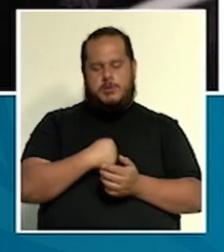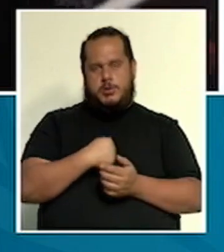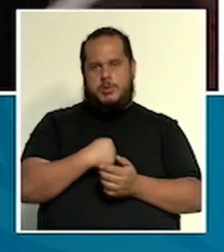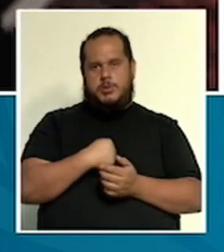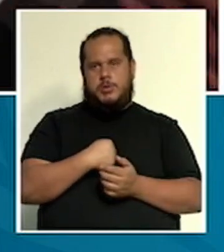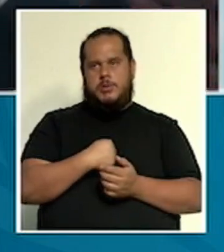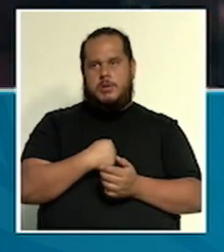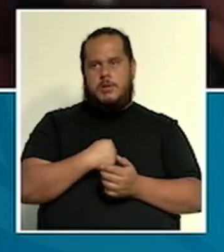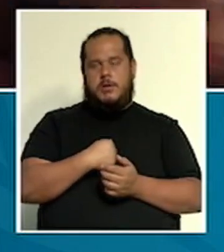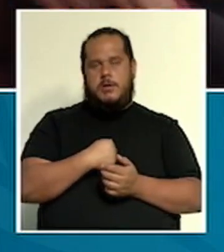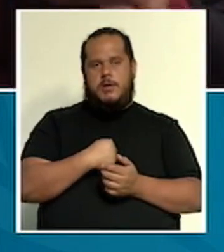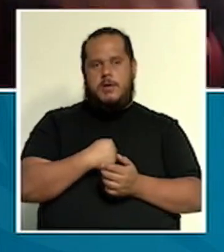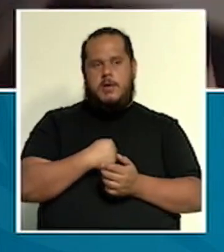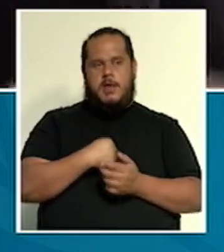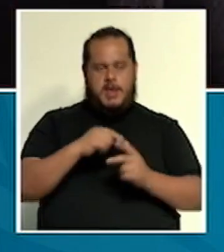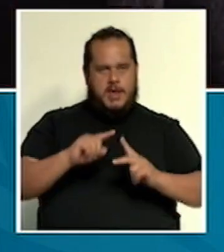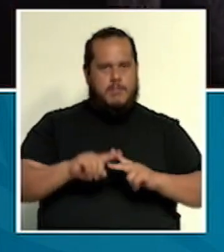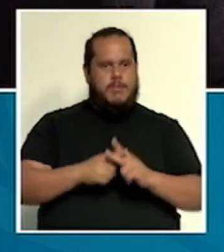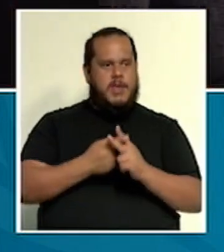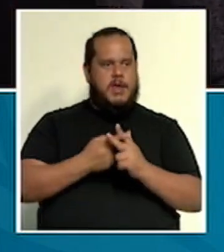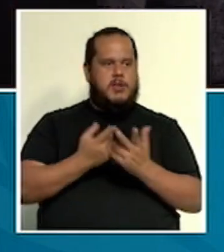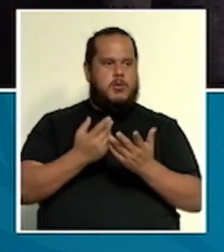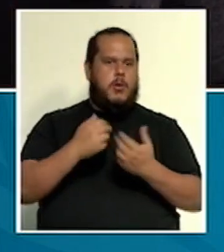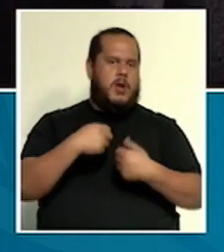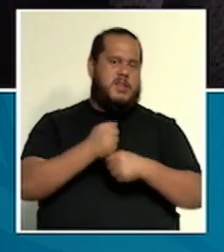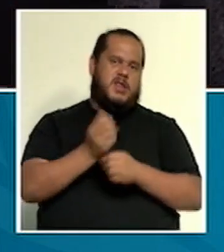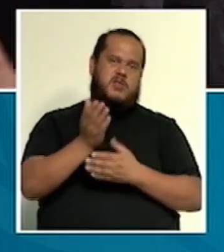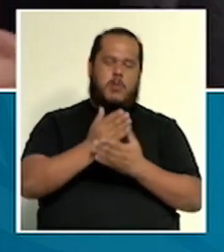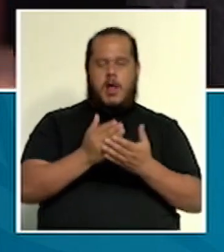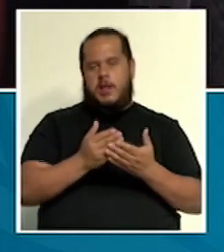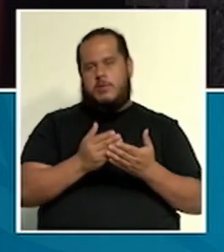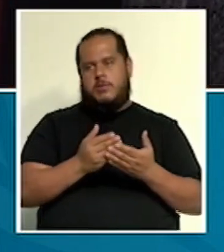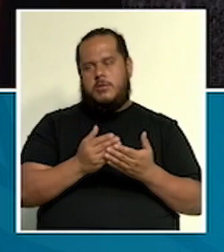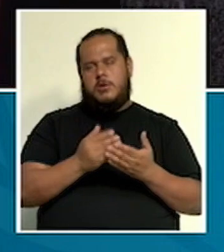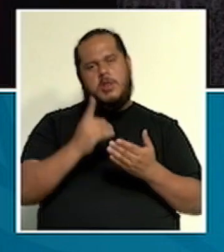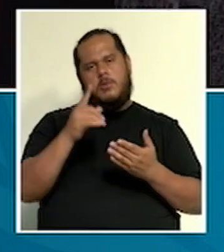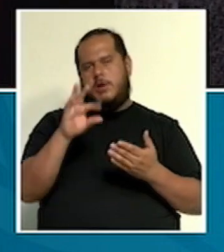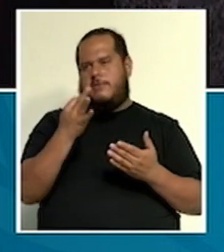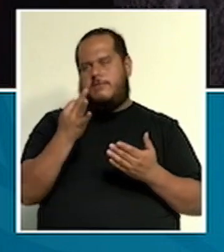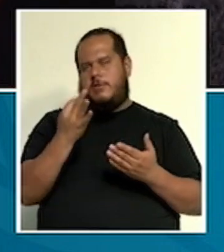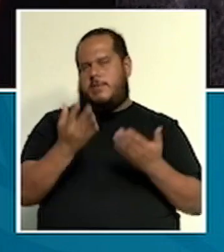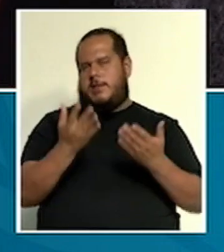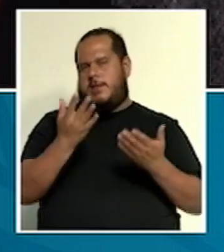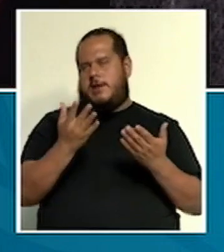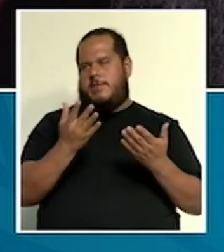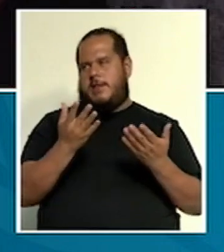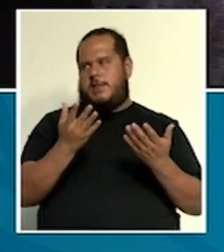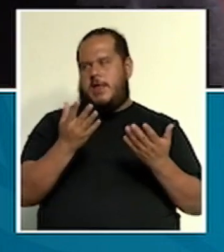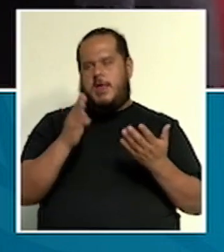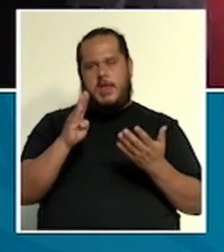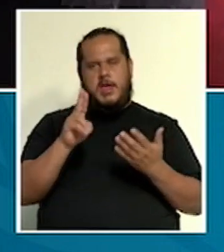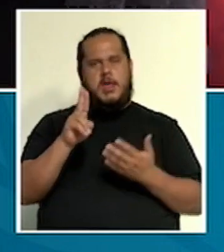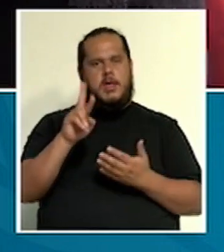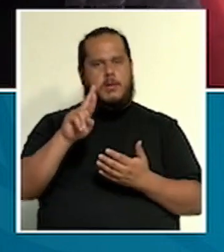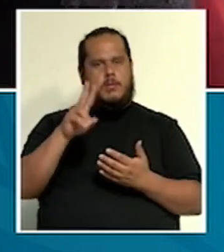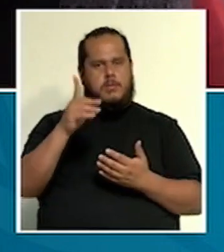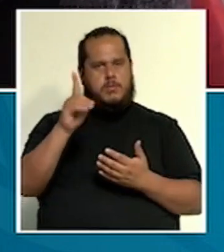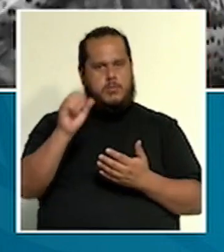comienzo esbozando algo muy, de una manera tal vez hasta burda, y poco